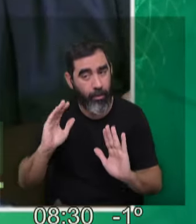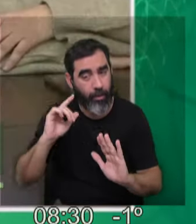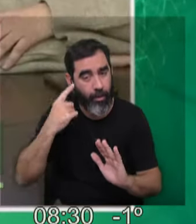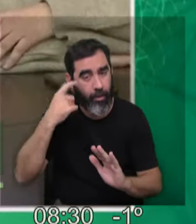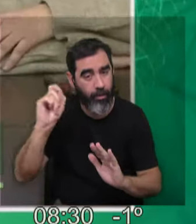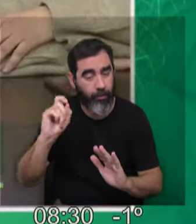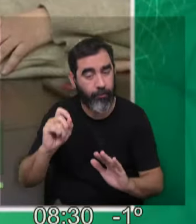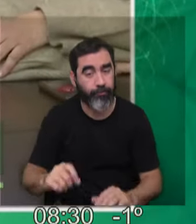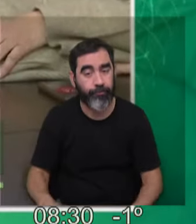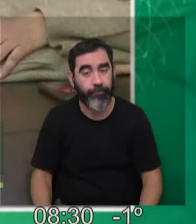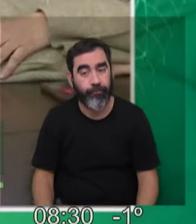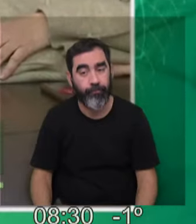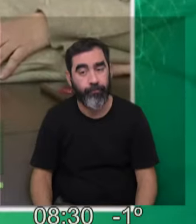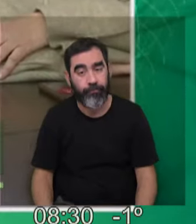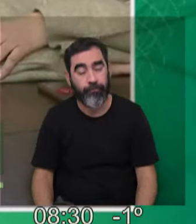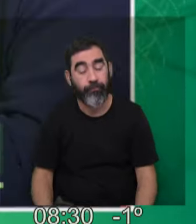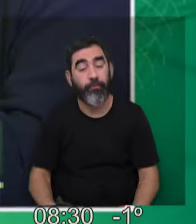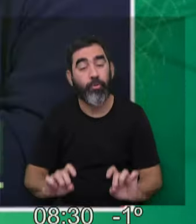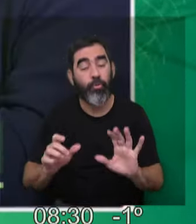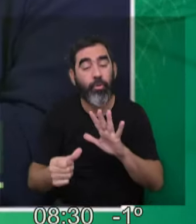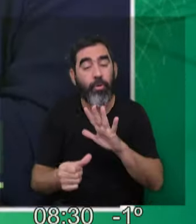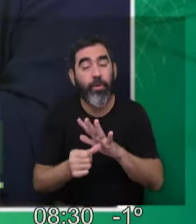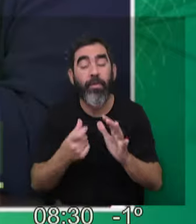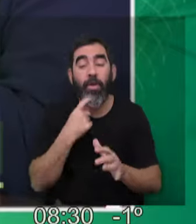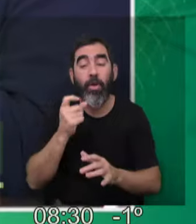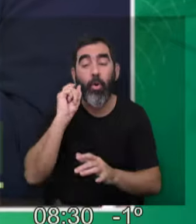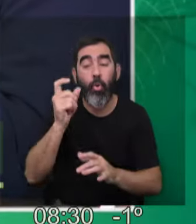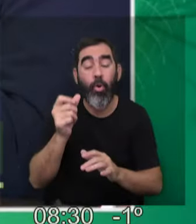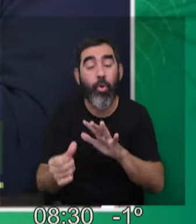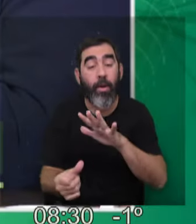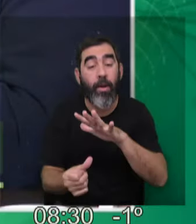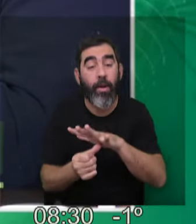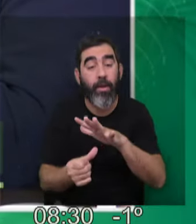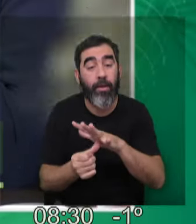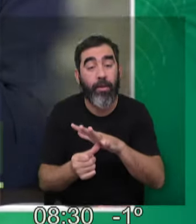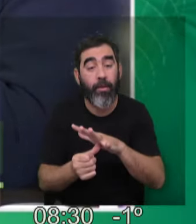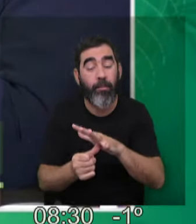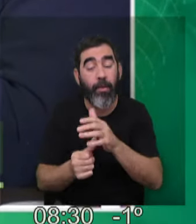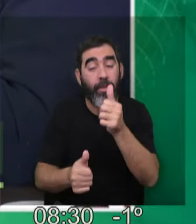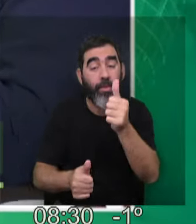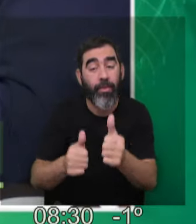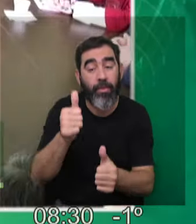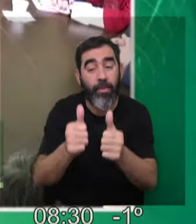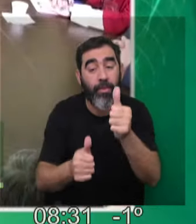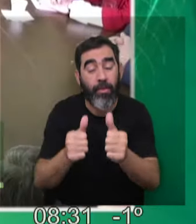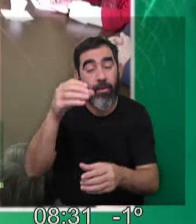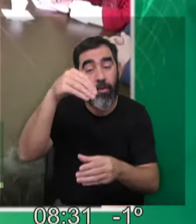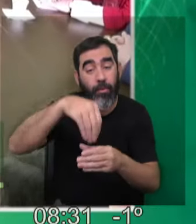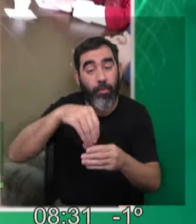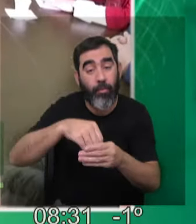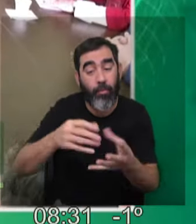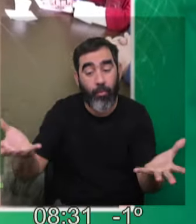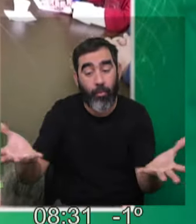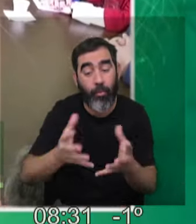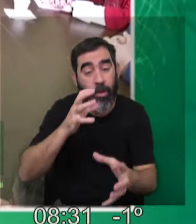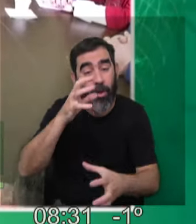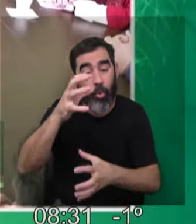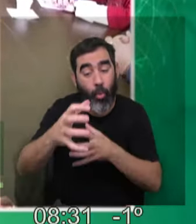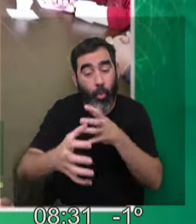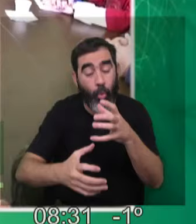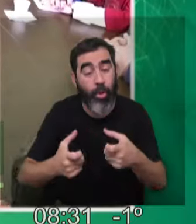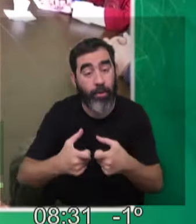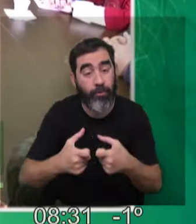No solo liderar el Partido Colorado, sino liderarlo para una disputa interna ahora dentro de la